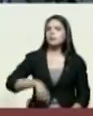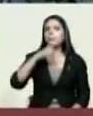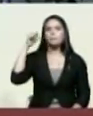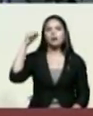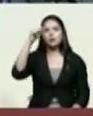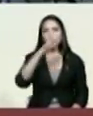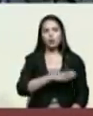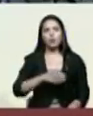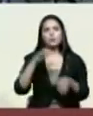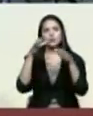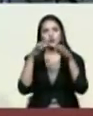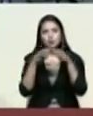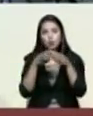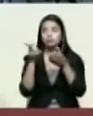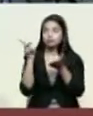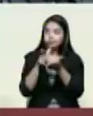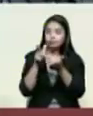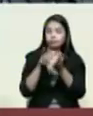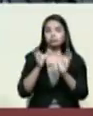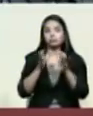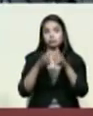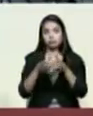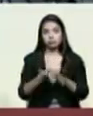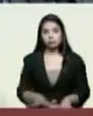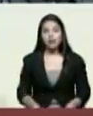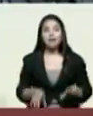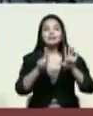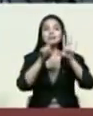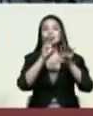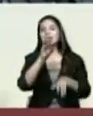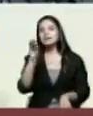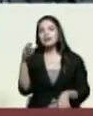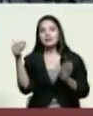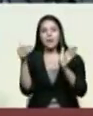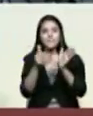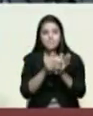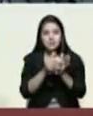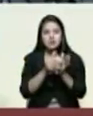Comisión de Participación. Más de 600.000